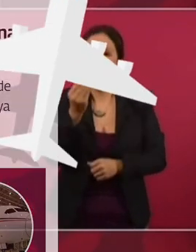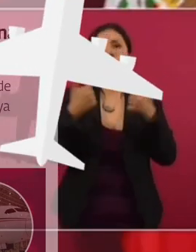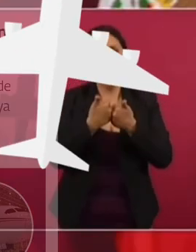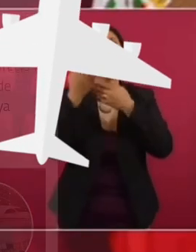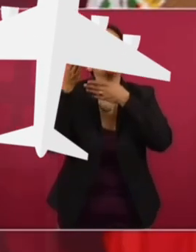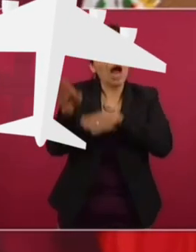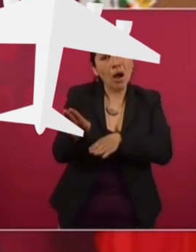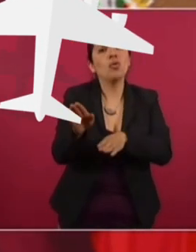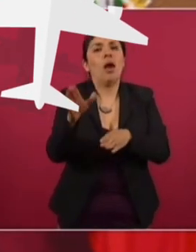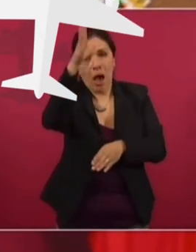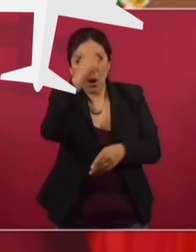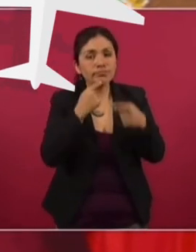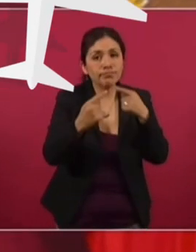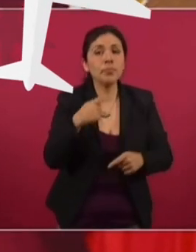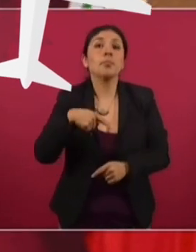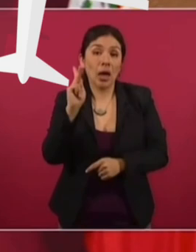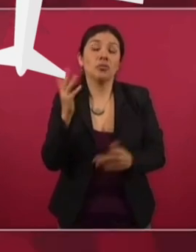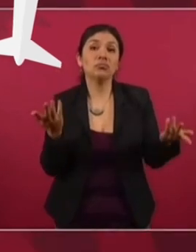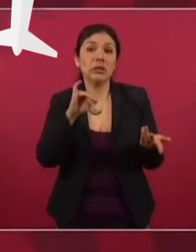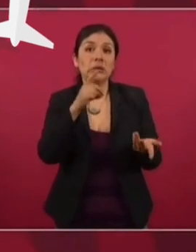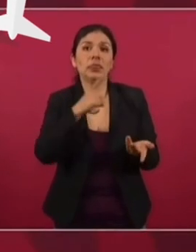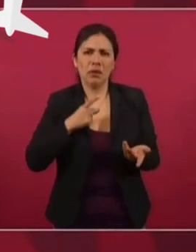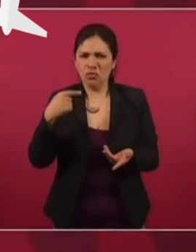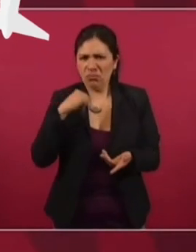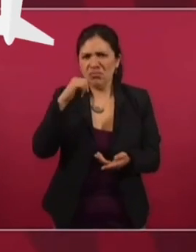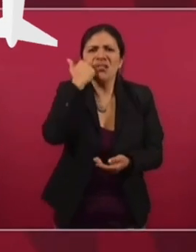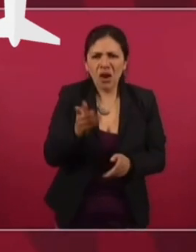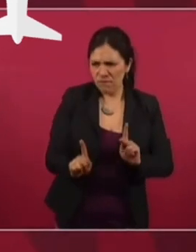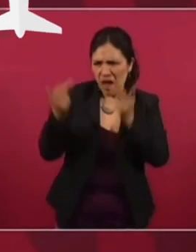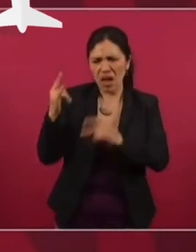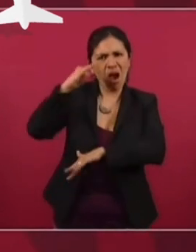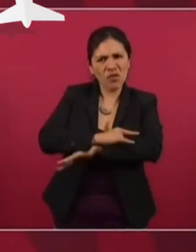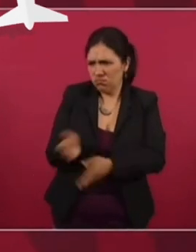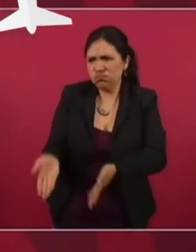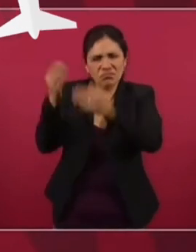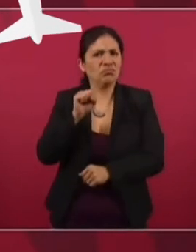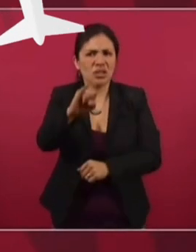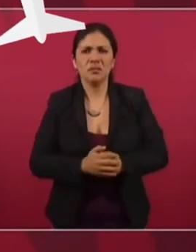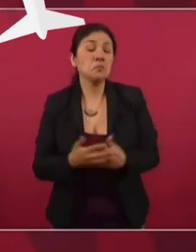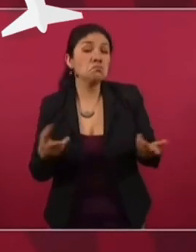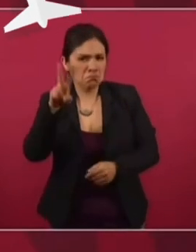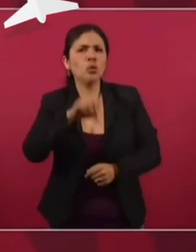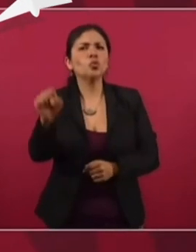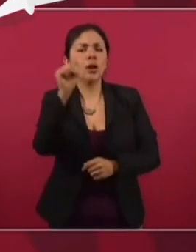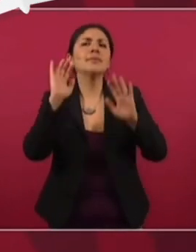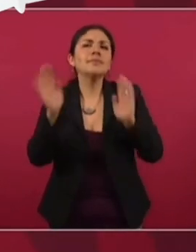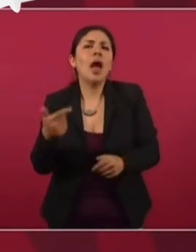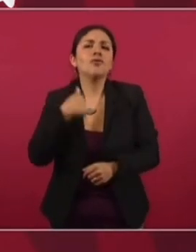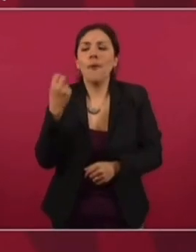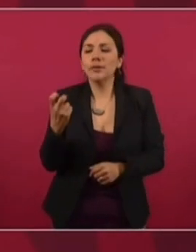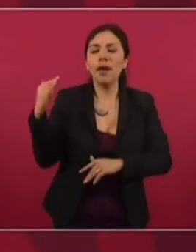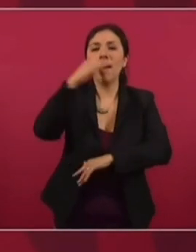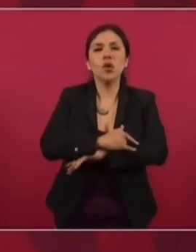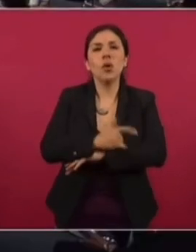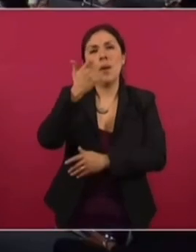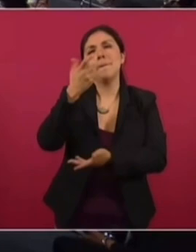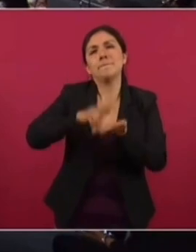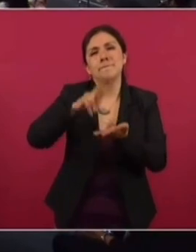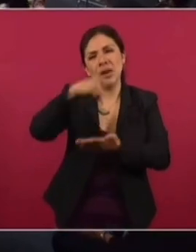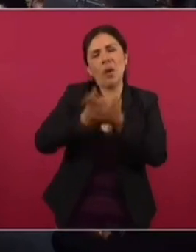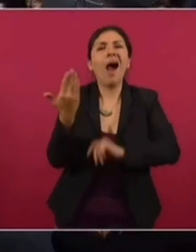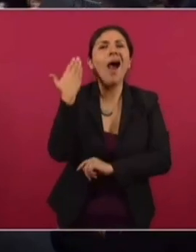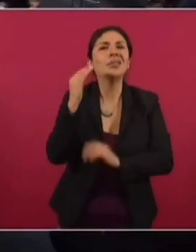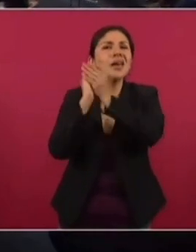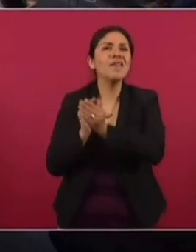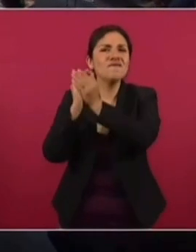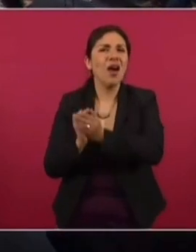o sea, pero sí tenemos nosotros voluntad para venderlo. Afortunadamente ya le sacamos el costo por la